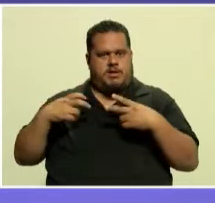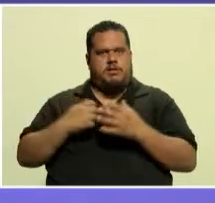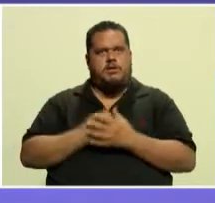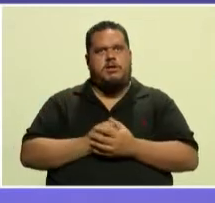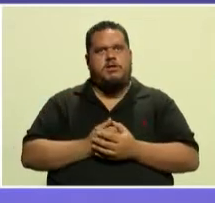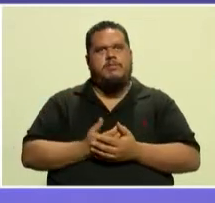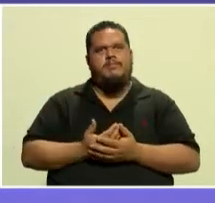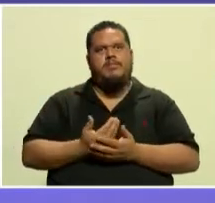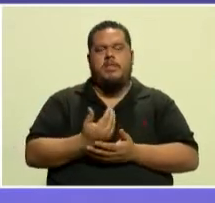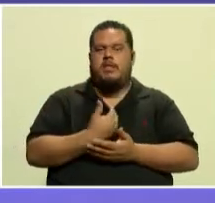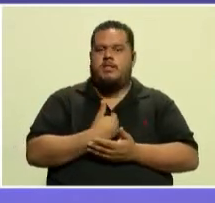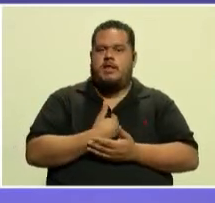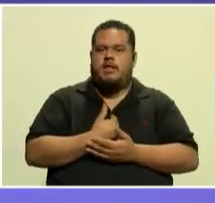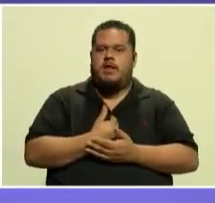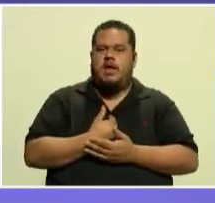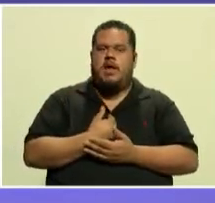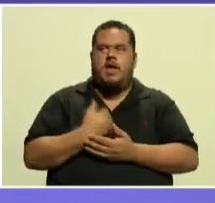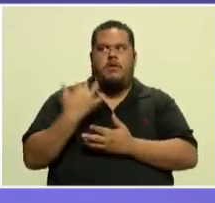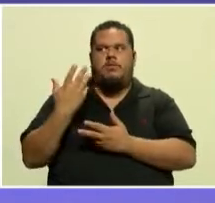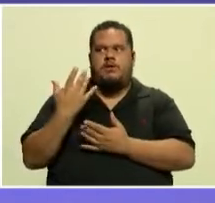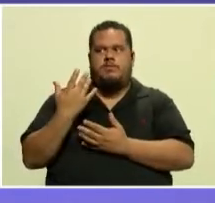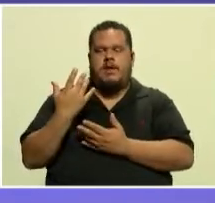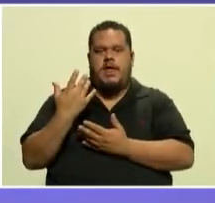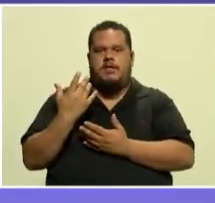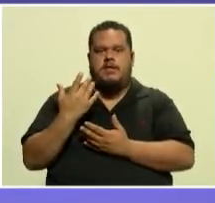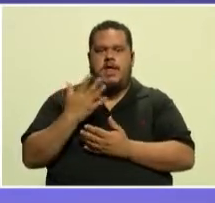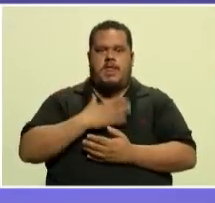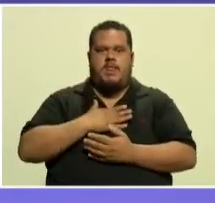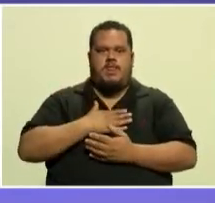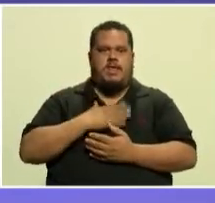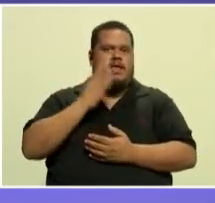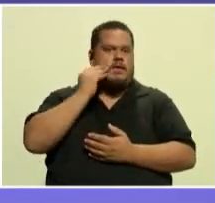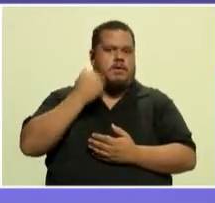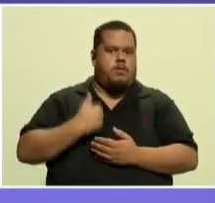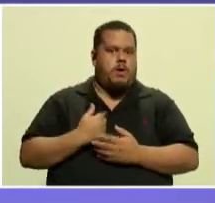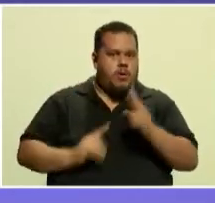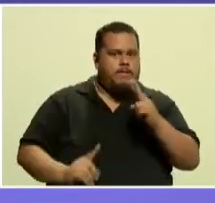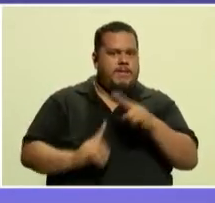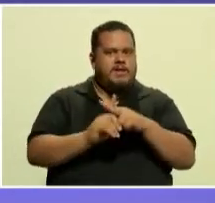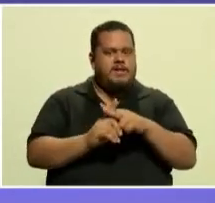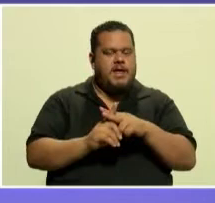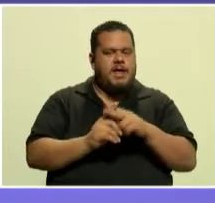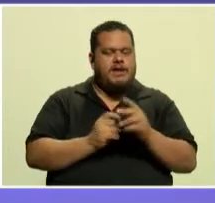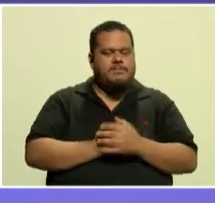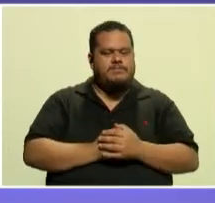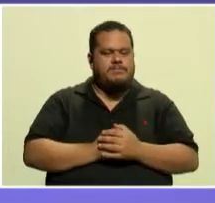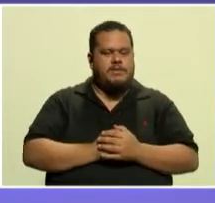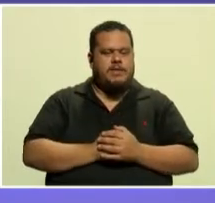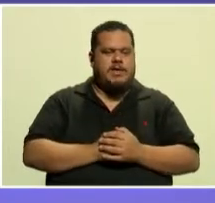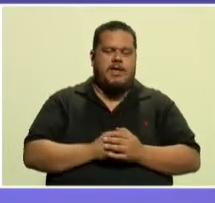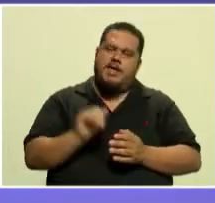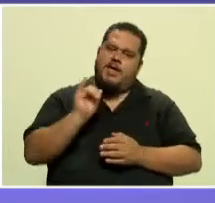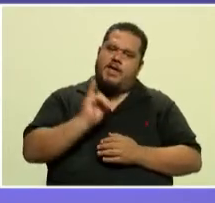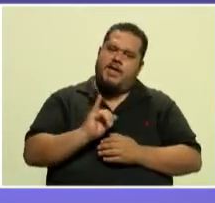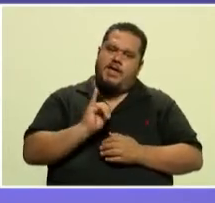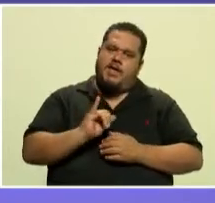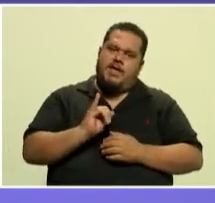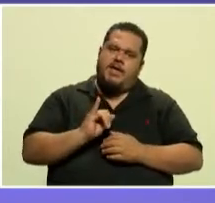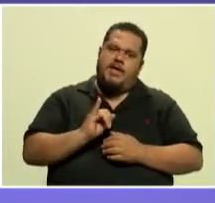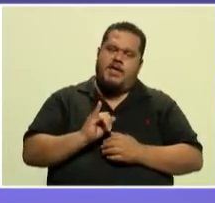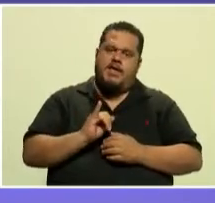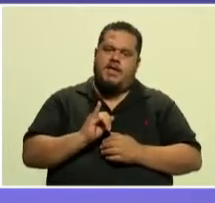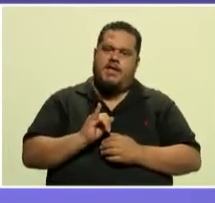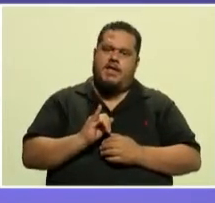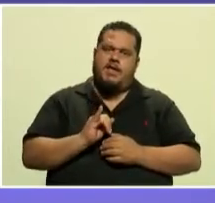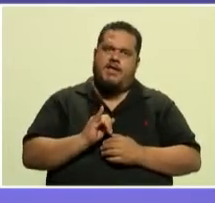tenía una esperanza y un anhelo de que mi abuelo algún día apareciera. Ese es el